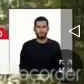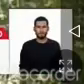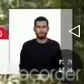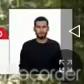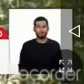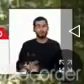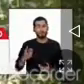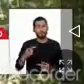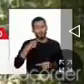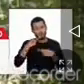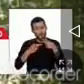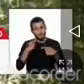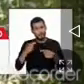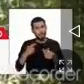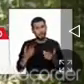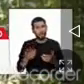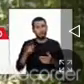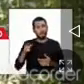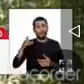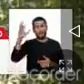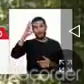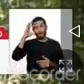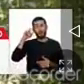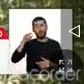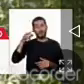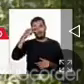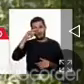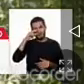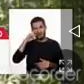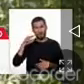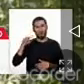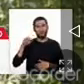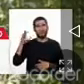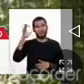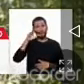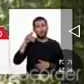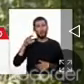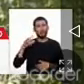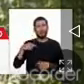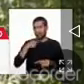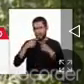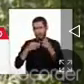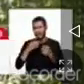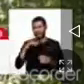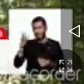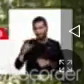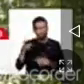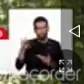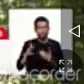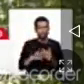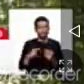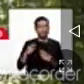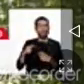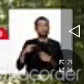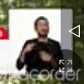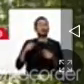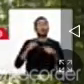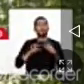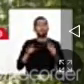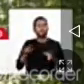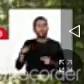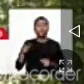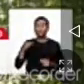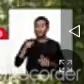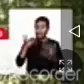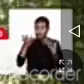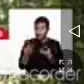Y como dice el filósofo mexicano de la obviedad, el llamado filósofo de Güemes, no les voy a explicar quién es porque era hace poco tiempo, pero dice, y